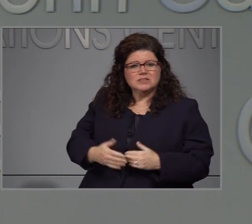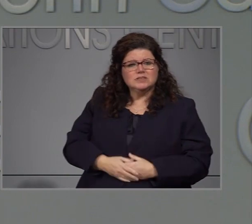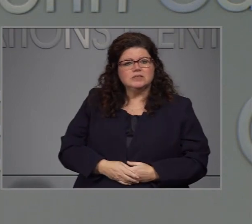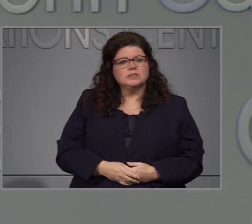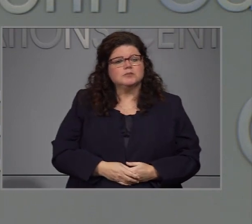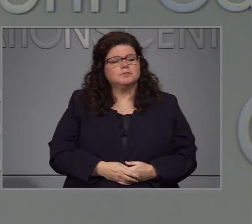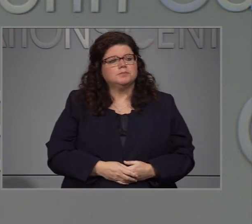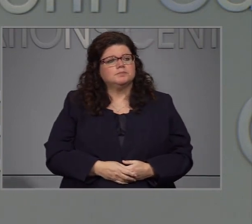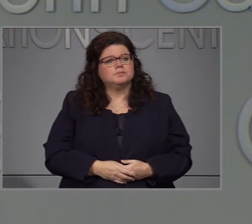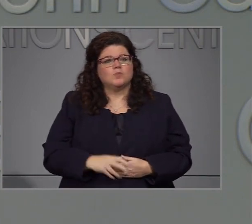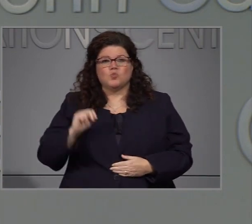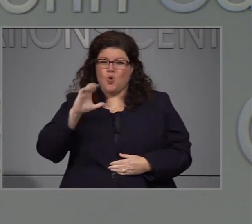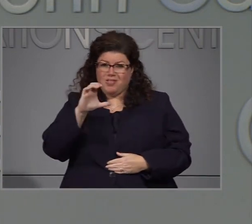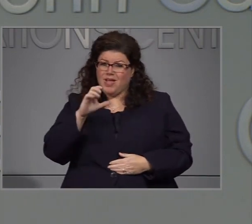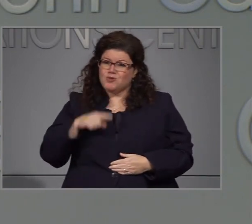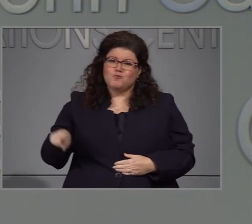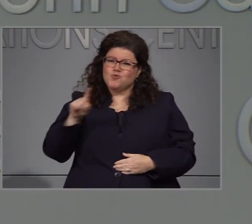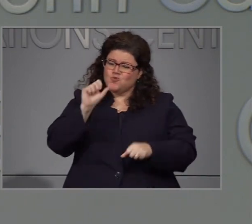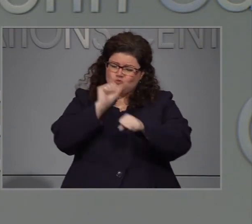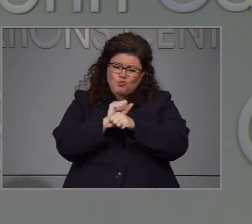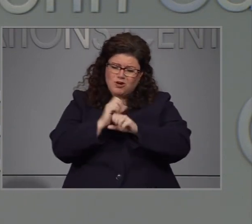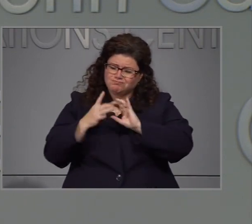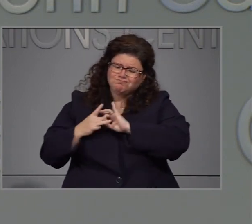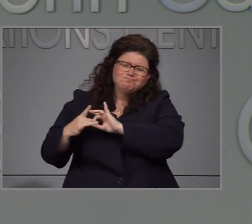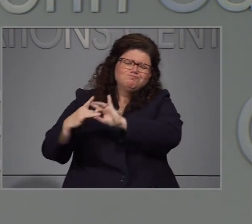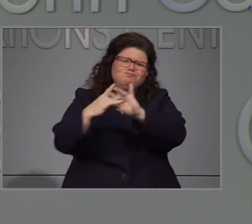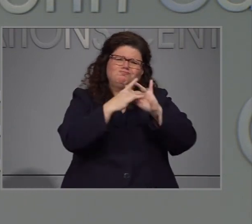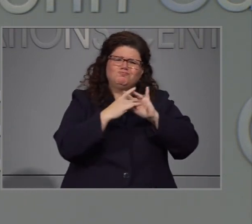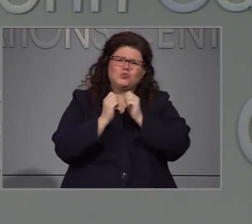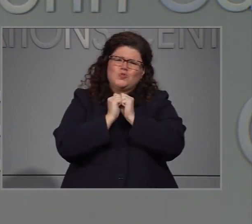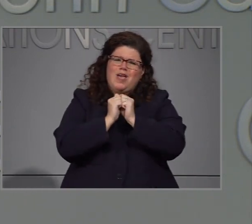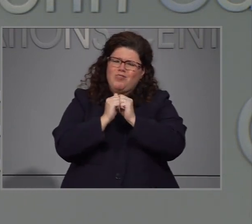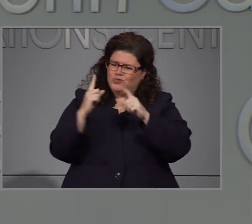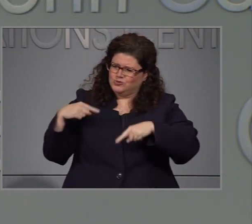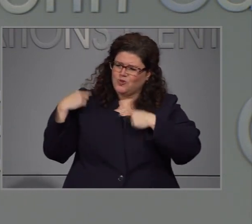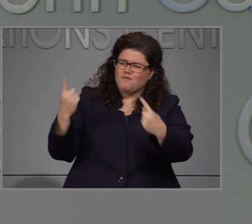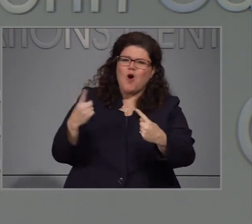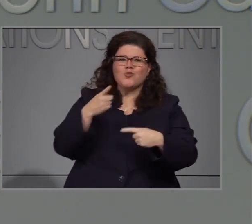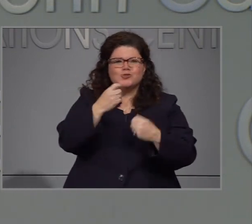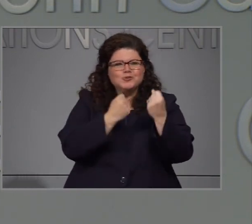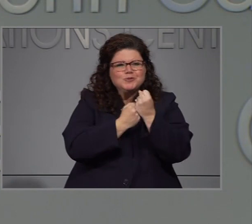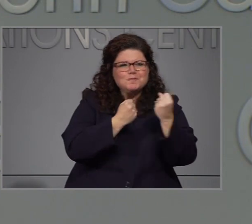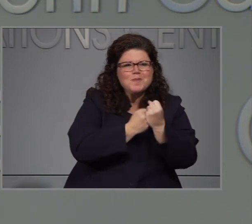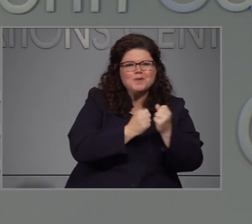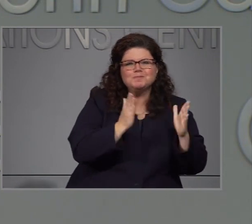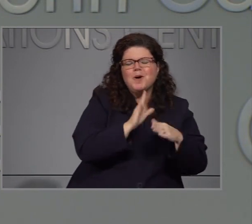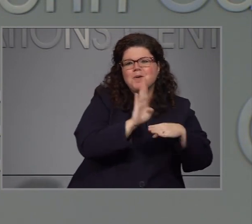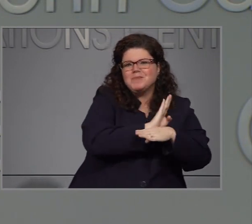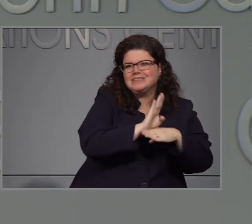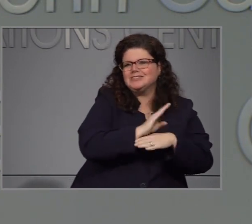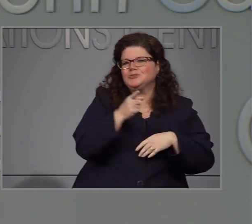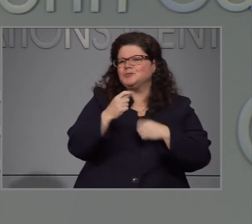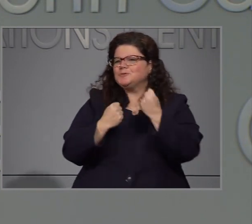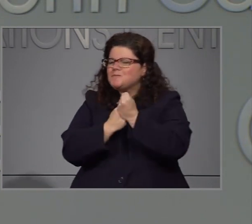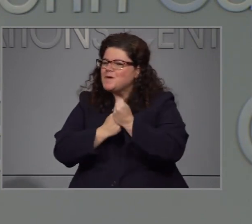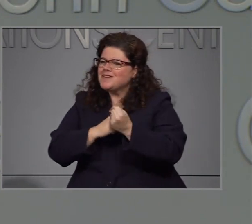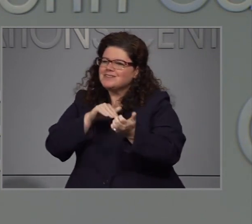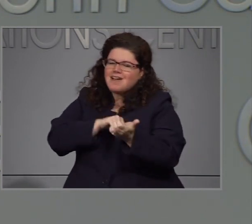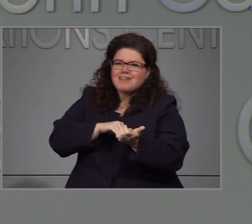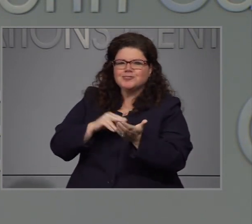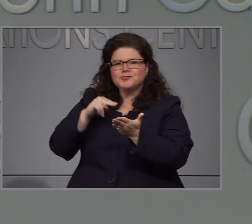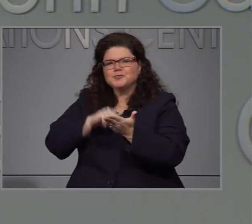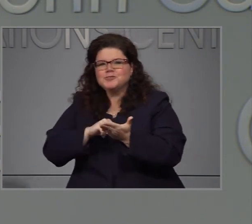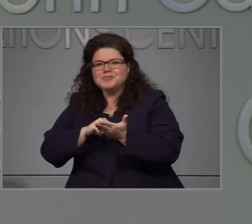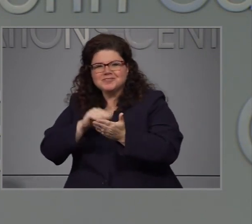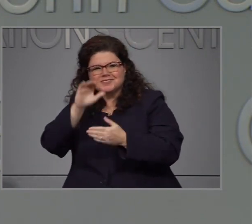Ya nosotros en Carolina del Norte ya lo hemos hecho todo esto juntos y también quiero instar a los dueños